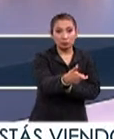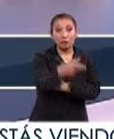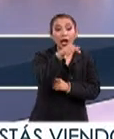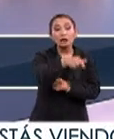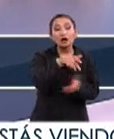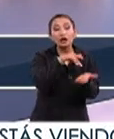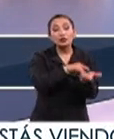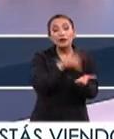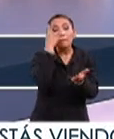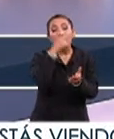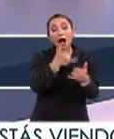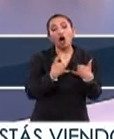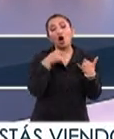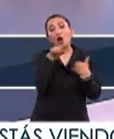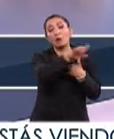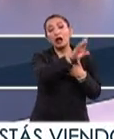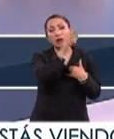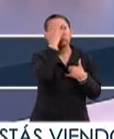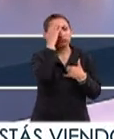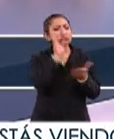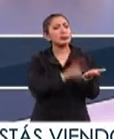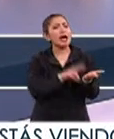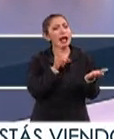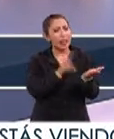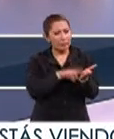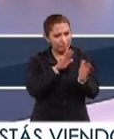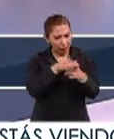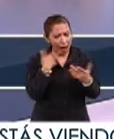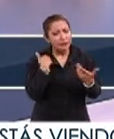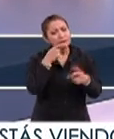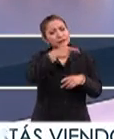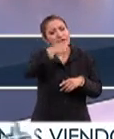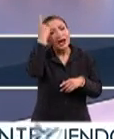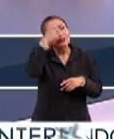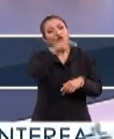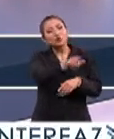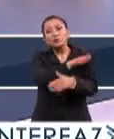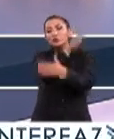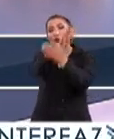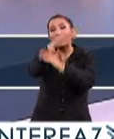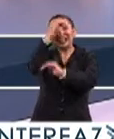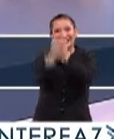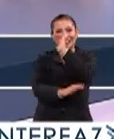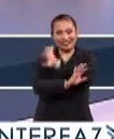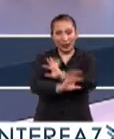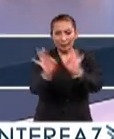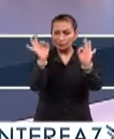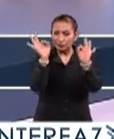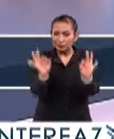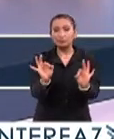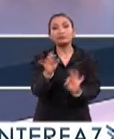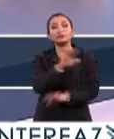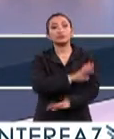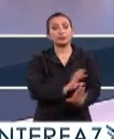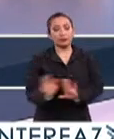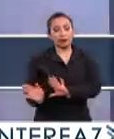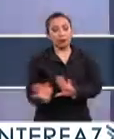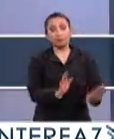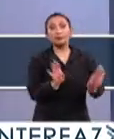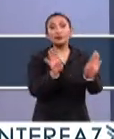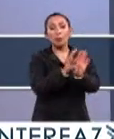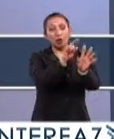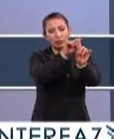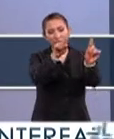nos ayuda para que le da al joven reconocer que haya más flexibilidad para cumplir con este proceso. Pero bien, una vez que hemos hablado de cómo